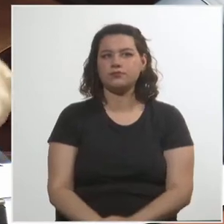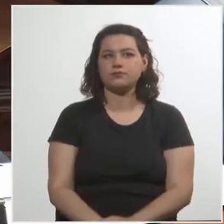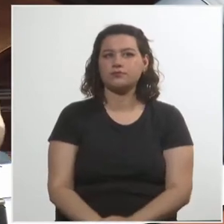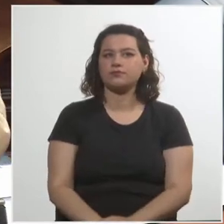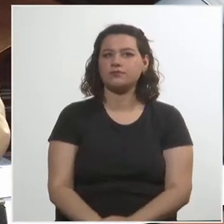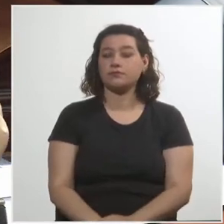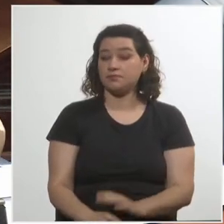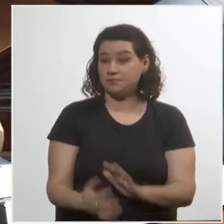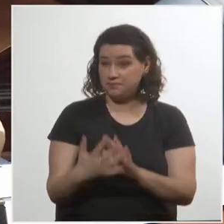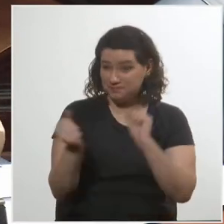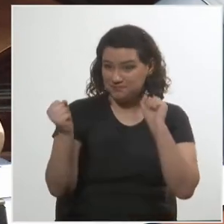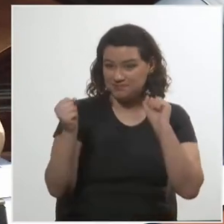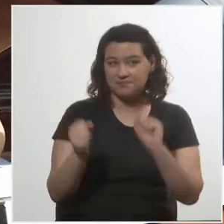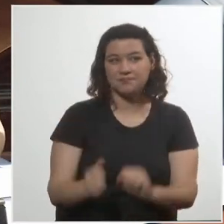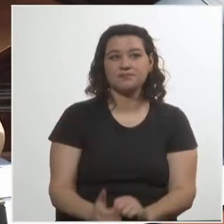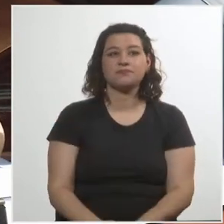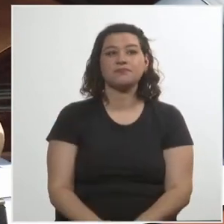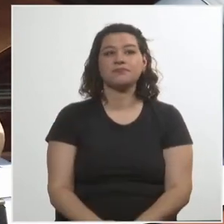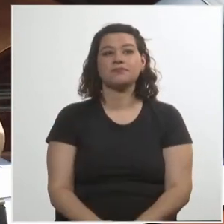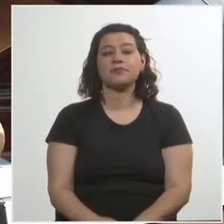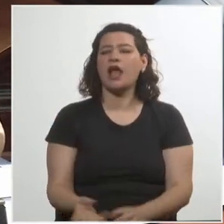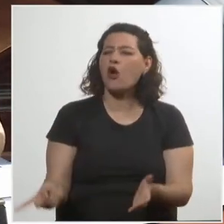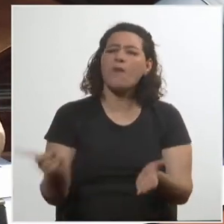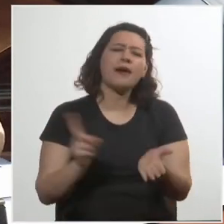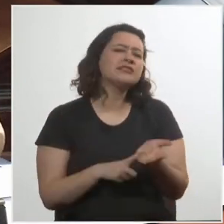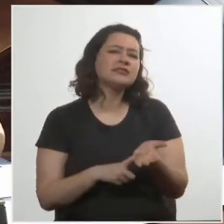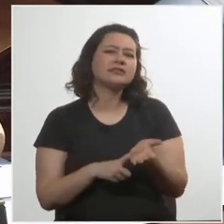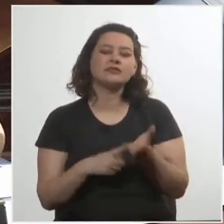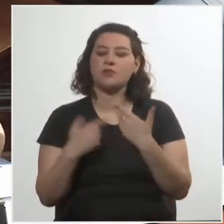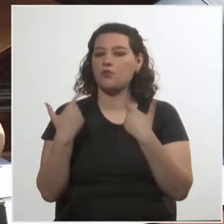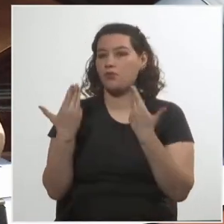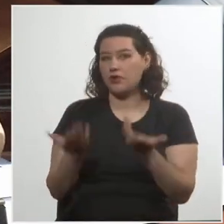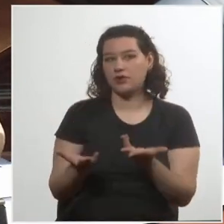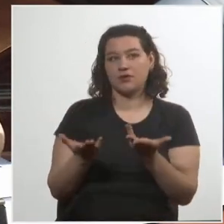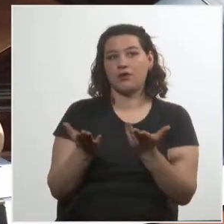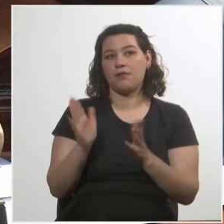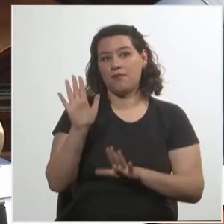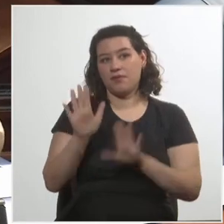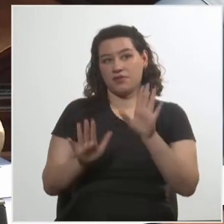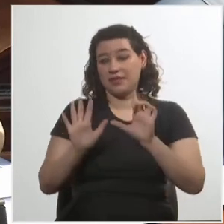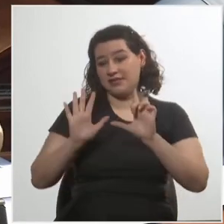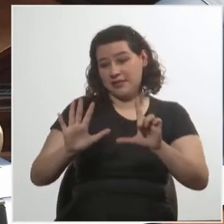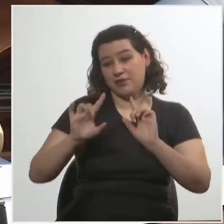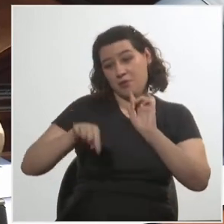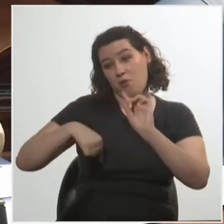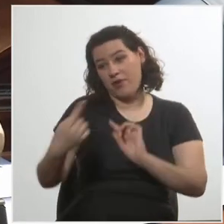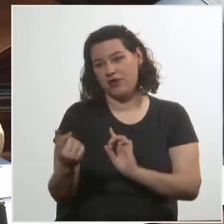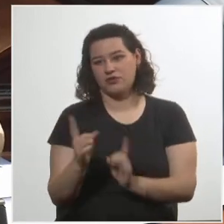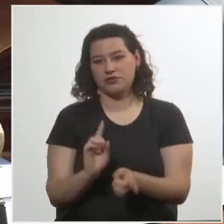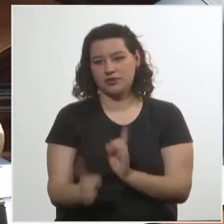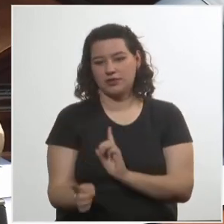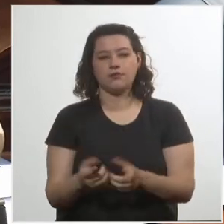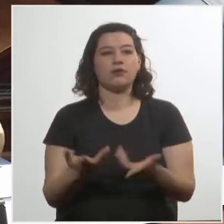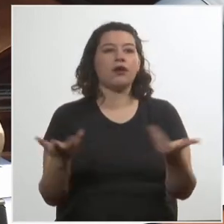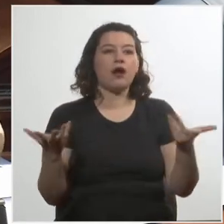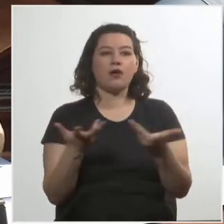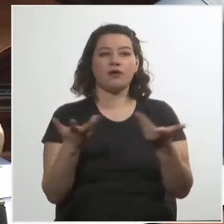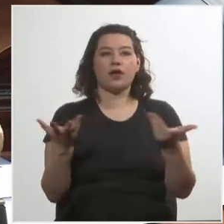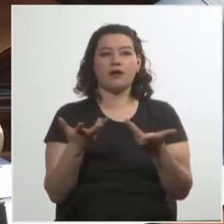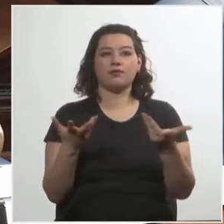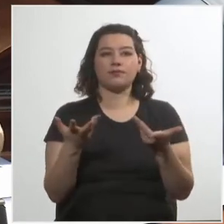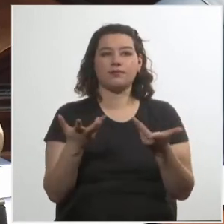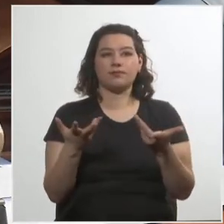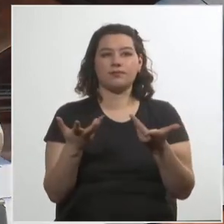está copiado algo más bueno que se vote El séptimo ahora vamos al 11 bien Entonces